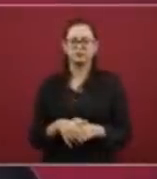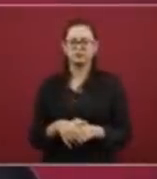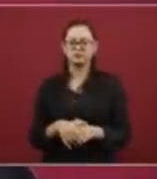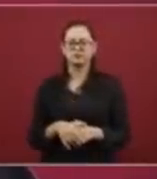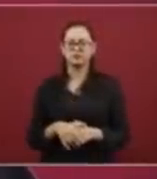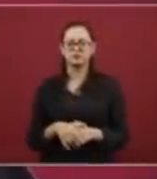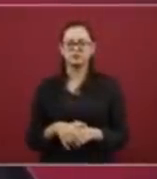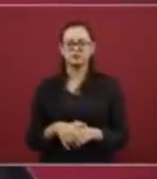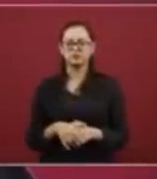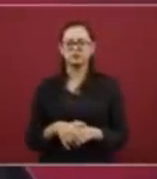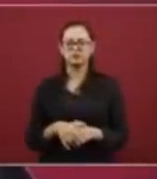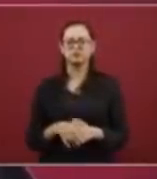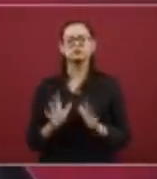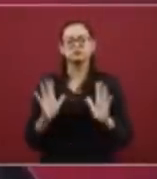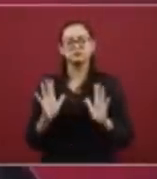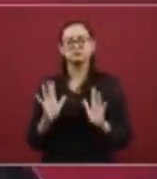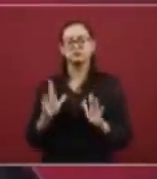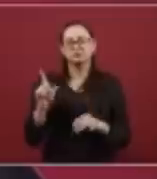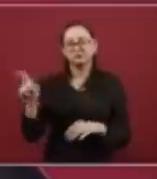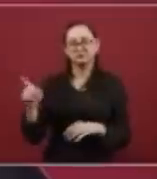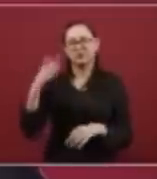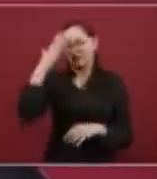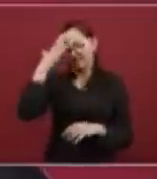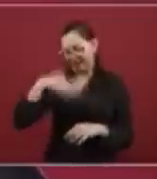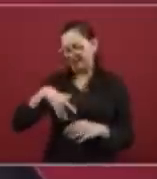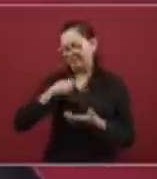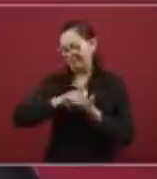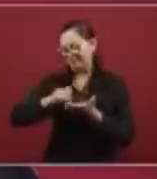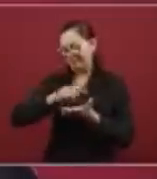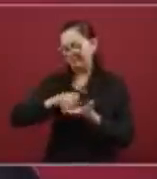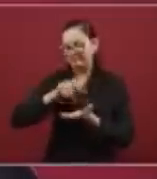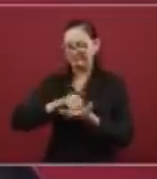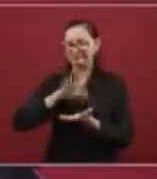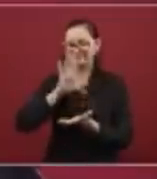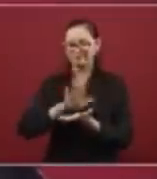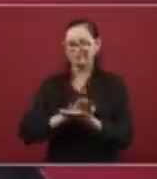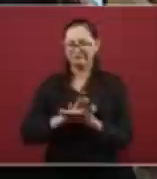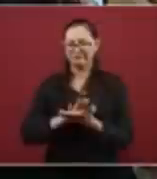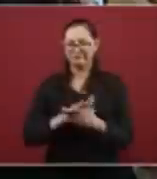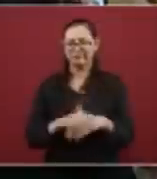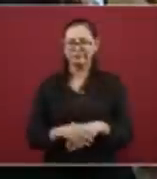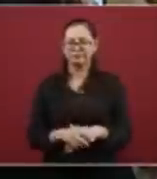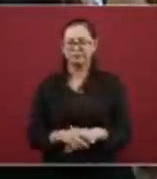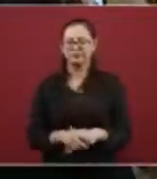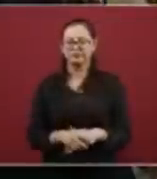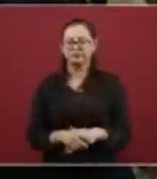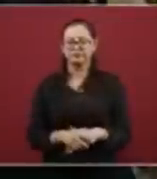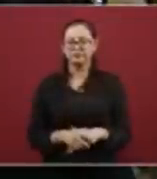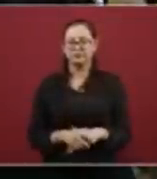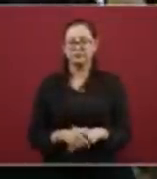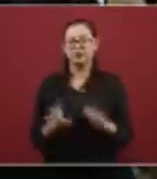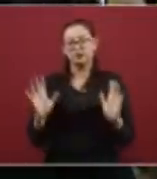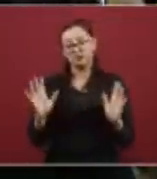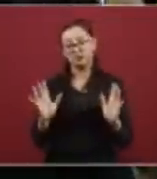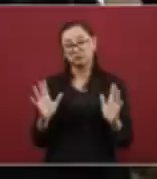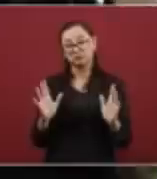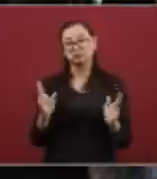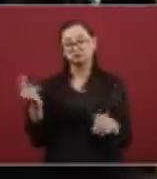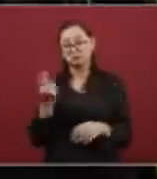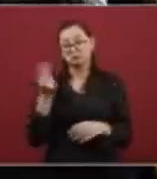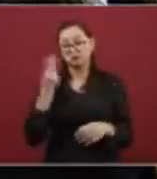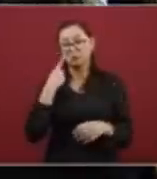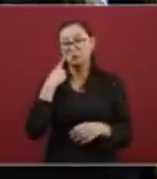Seguramente van a tomar nota de lo que estamos aquí comentando. Y hay que verlos